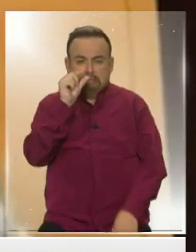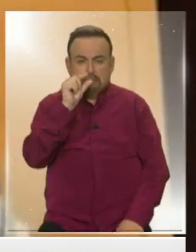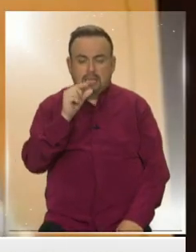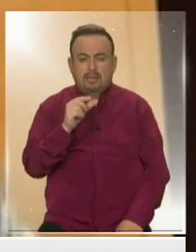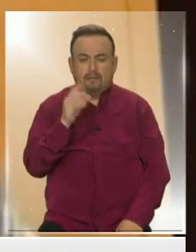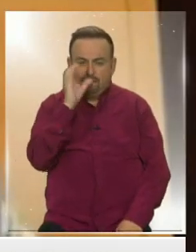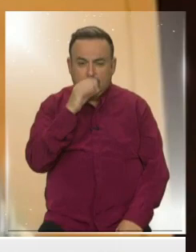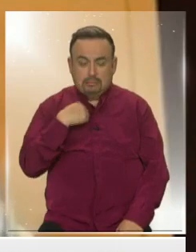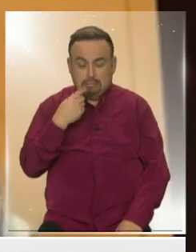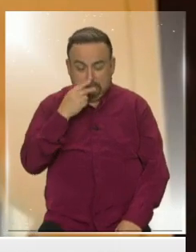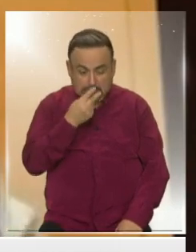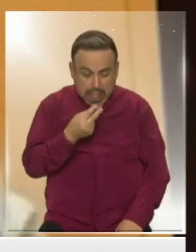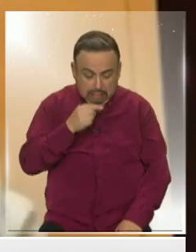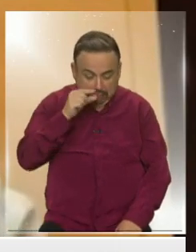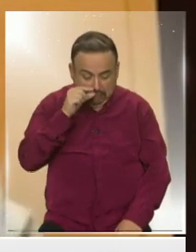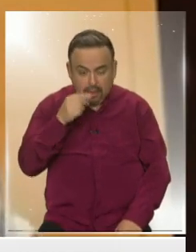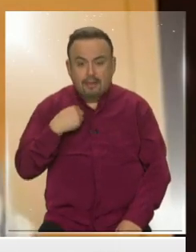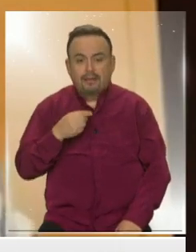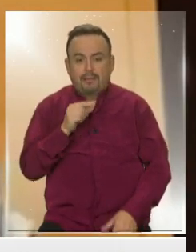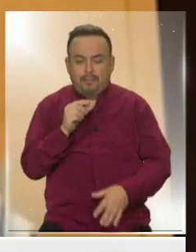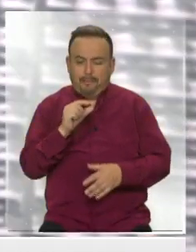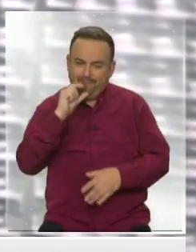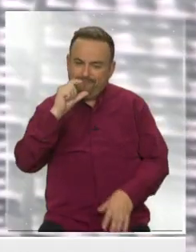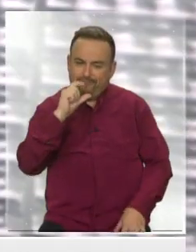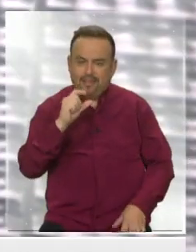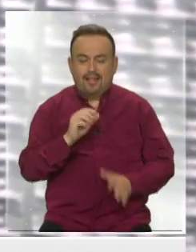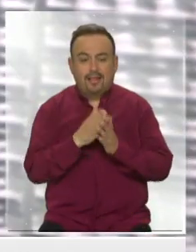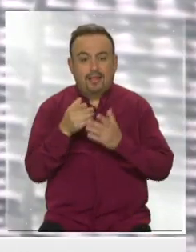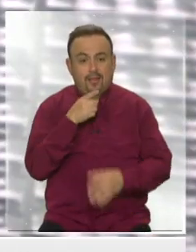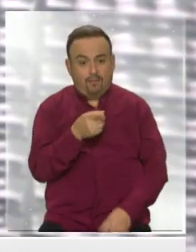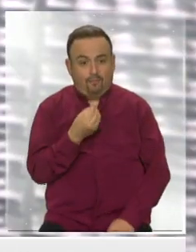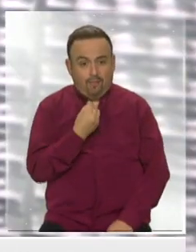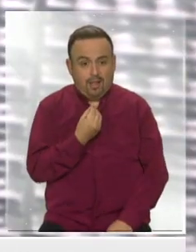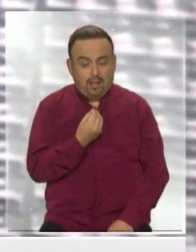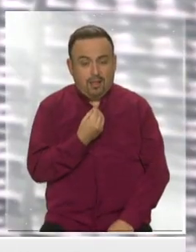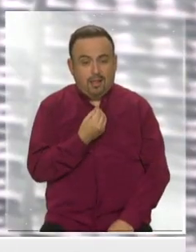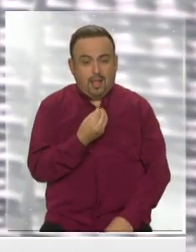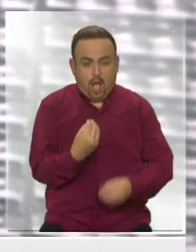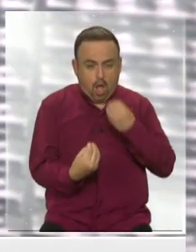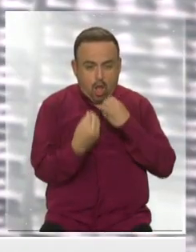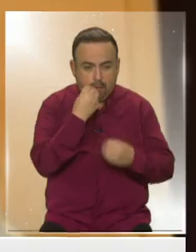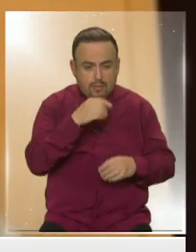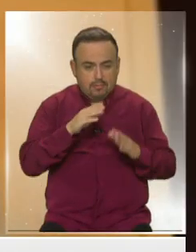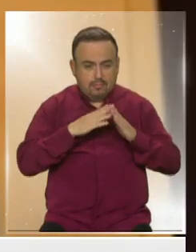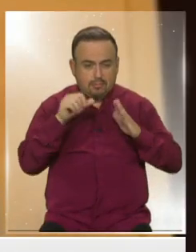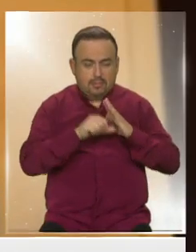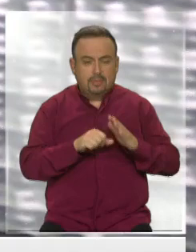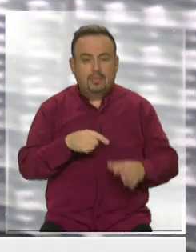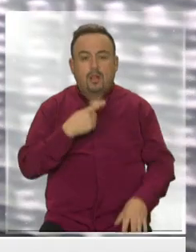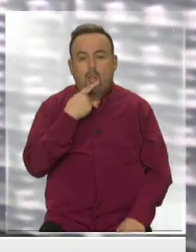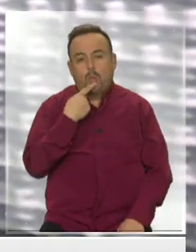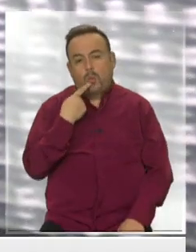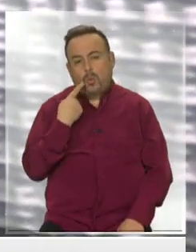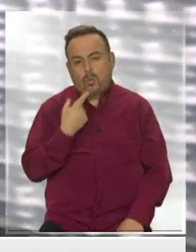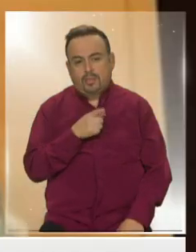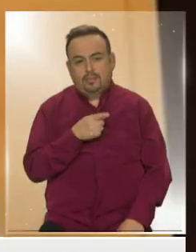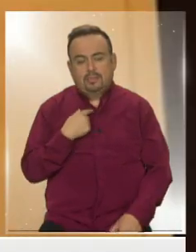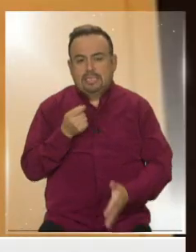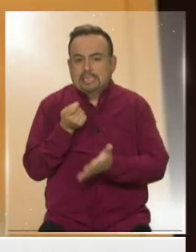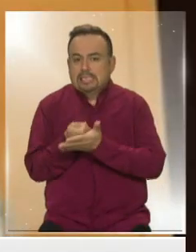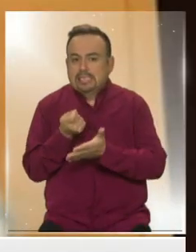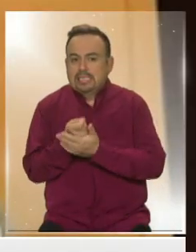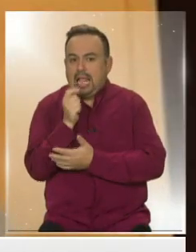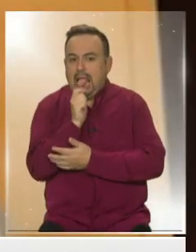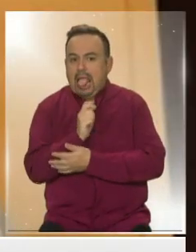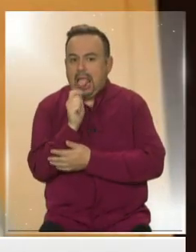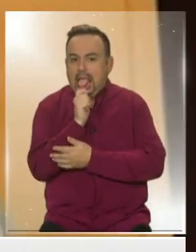tener unos grandes. ¿Eres bueno para comer estando en cuarentena? Es dulce. He comprado